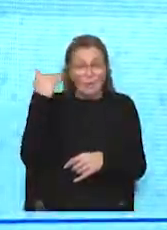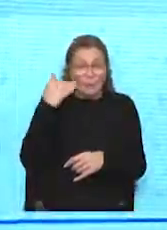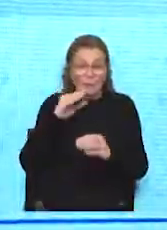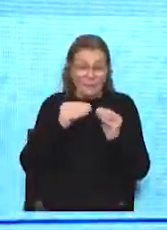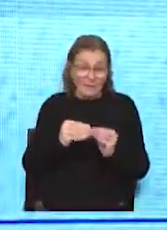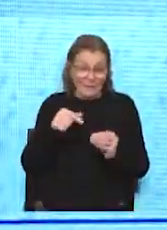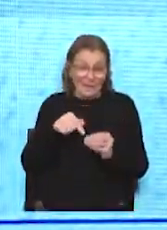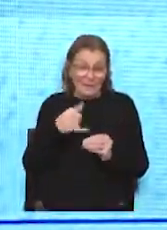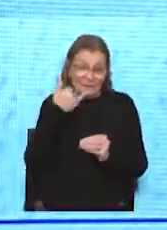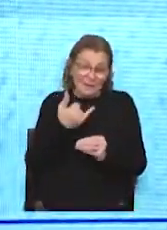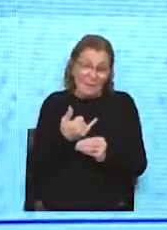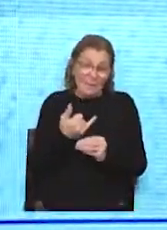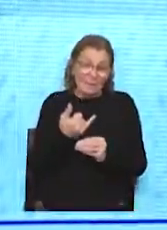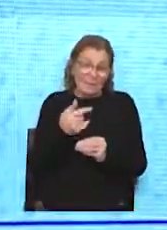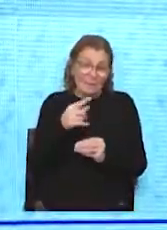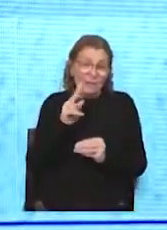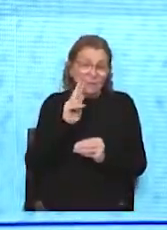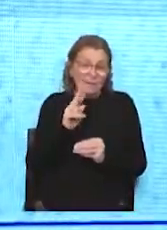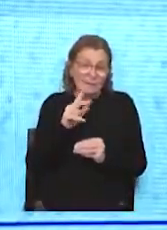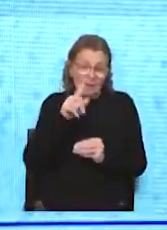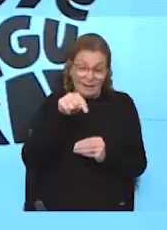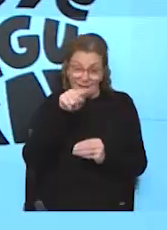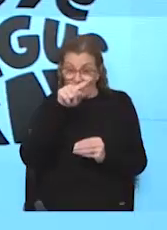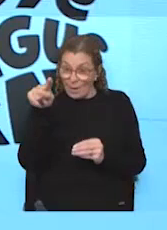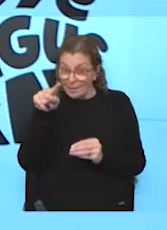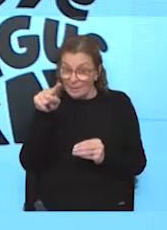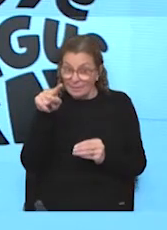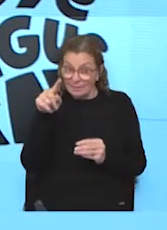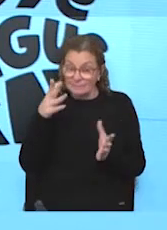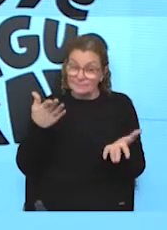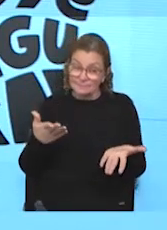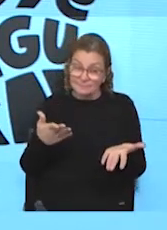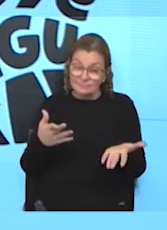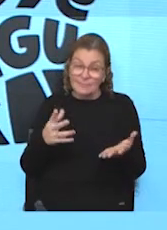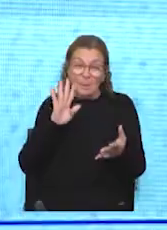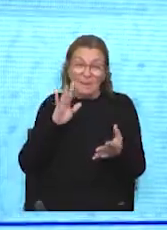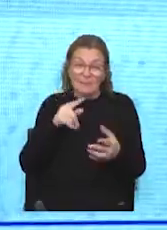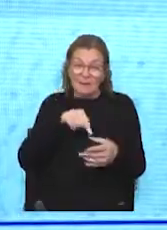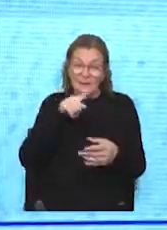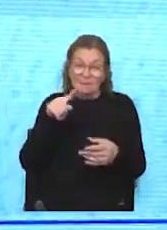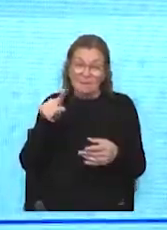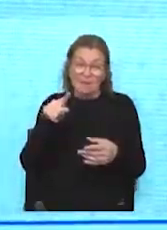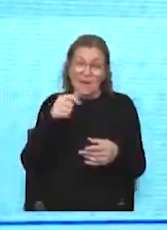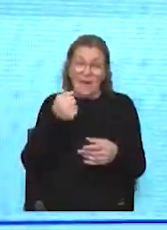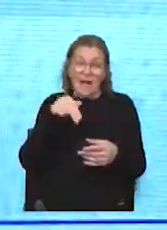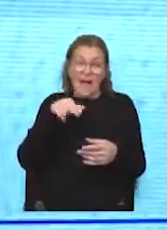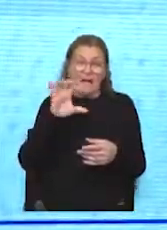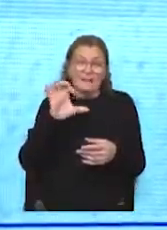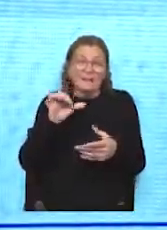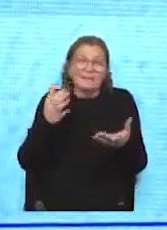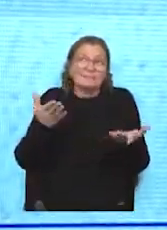matemática acá te llamo por lo siguiente viste que tenés la raíz cuadrada ahí en la y parece que es la raíz cuadrada de Ans y raíz cuadrada de